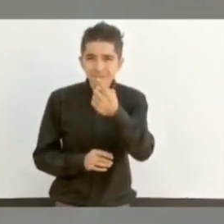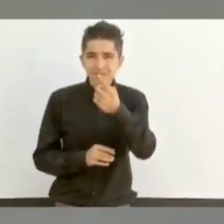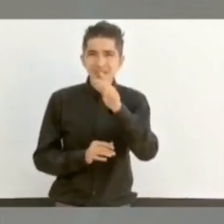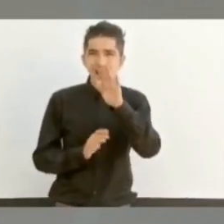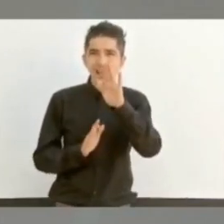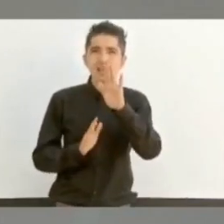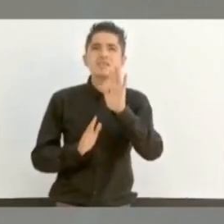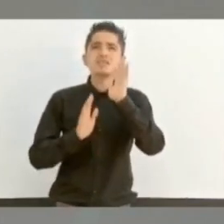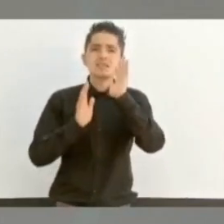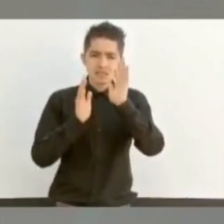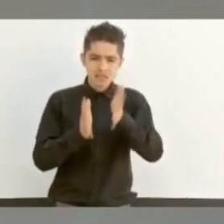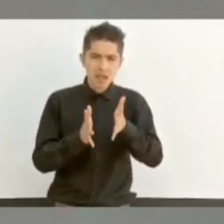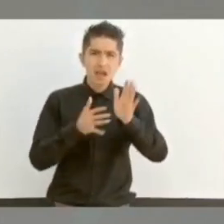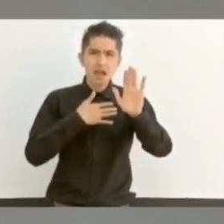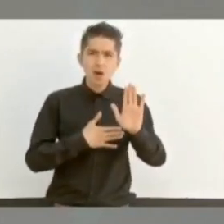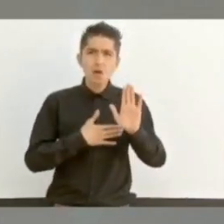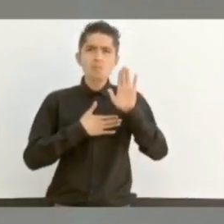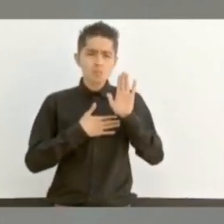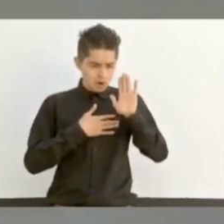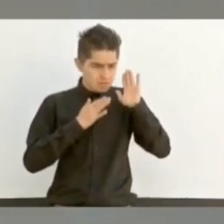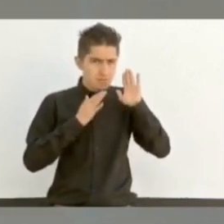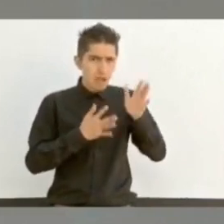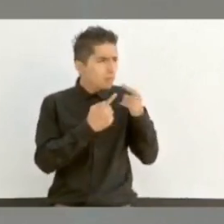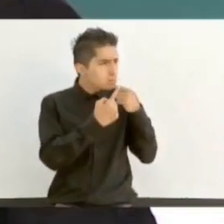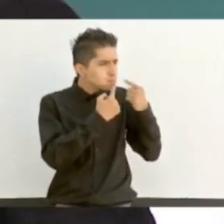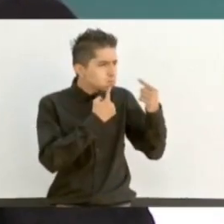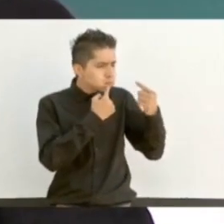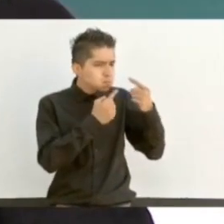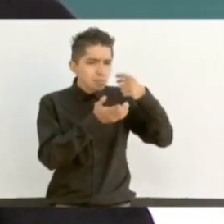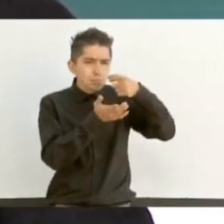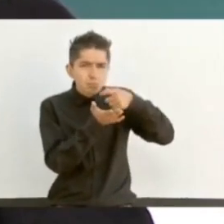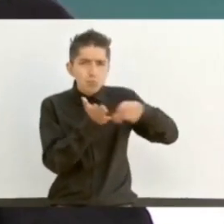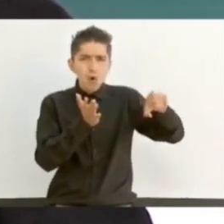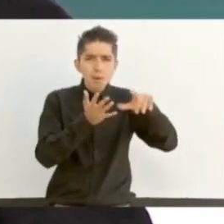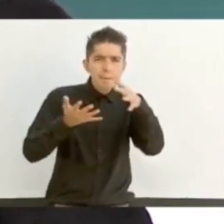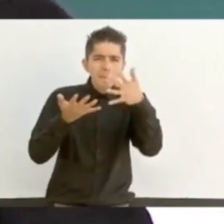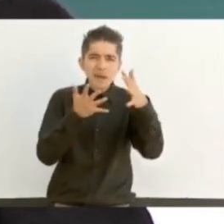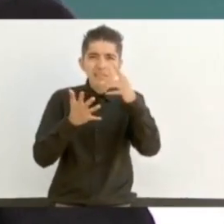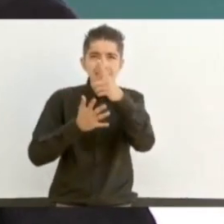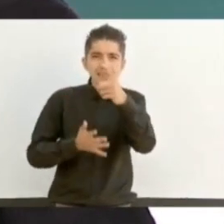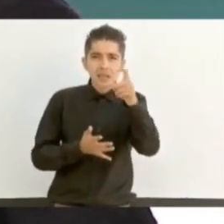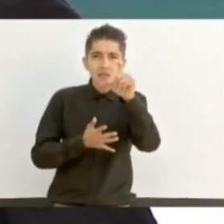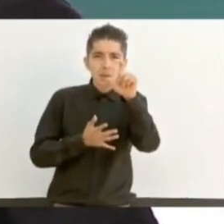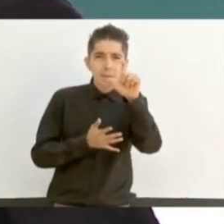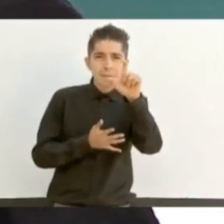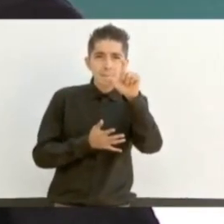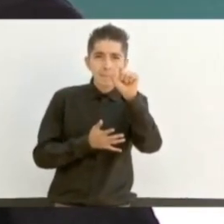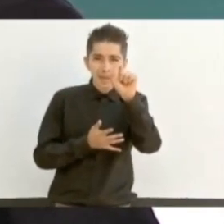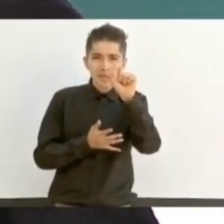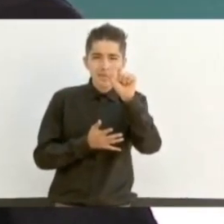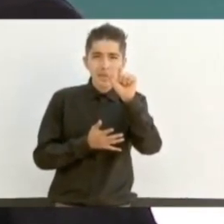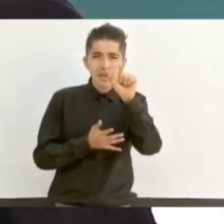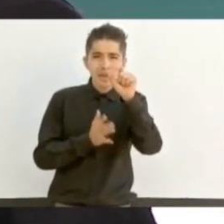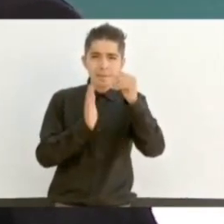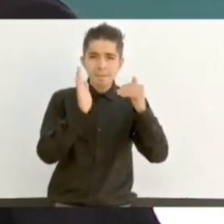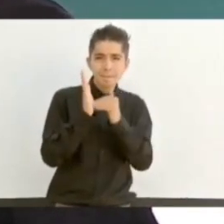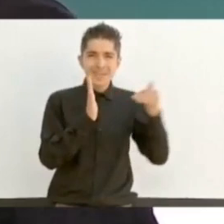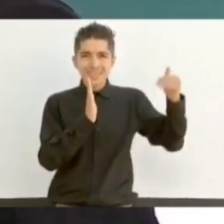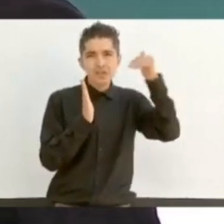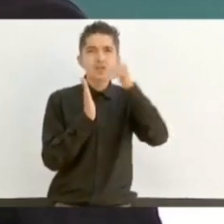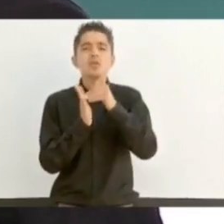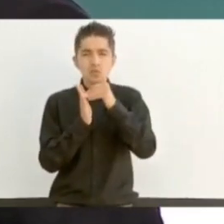ya compromisos de compra de alrededor de 120 millones